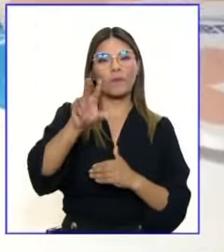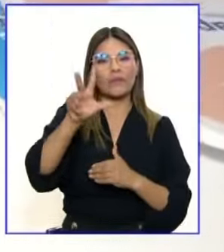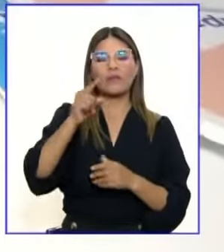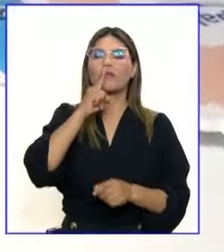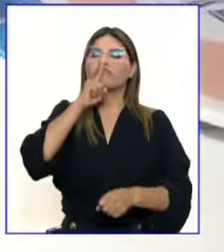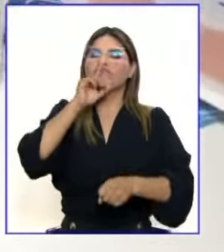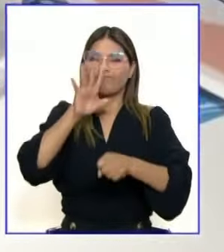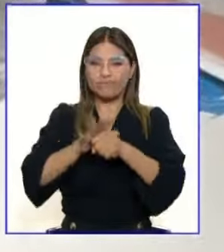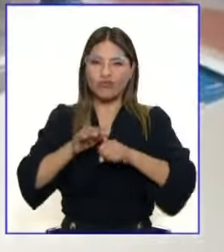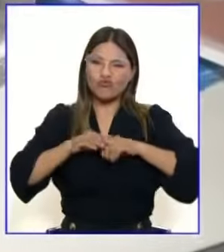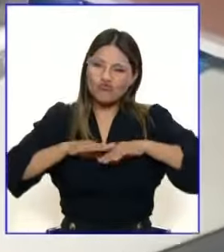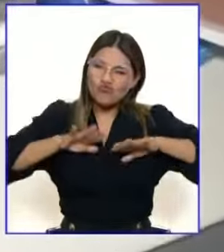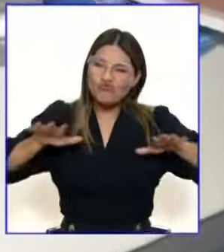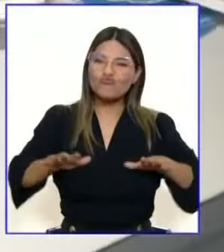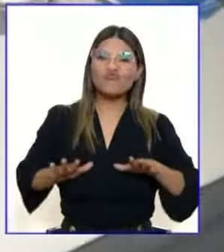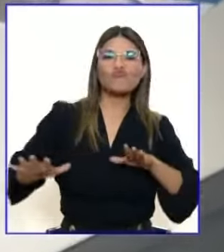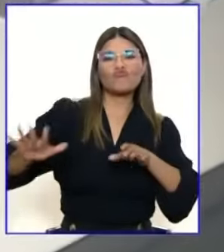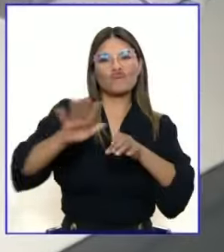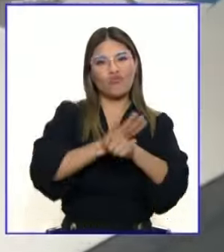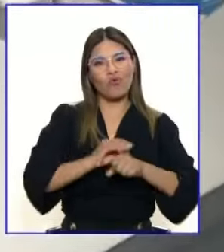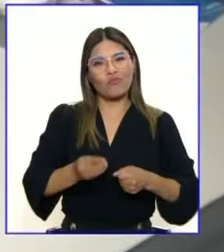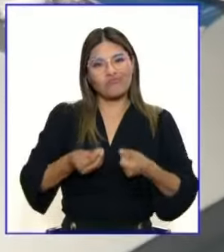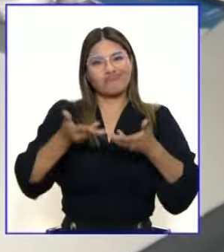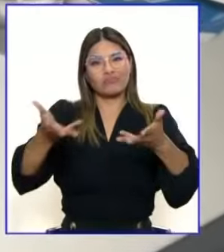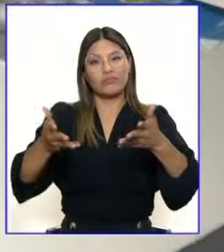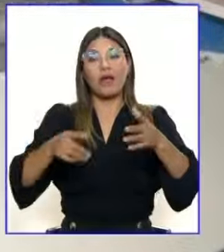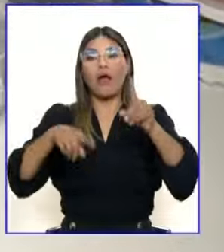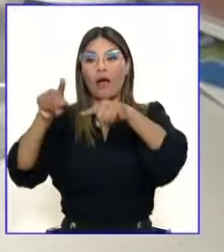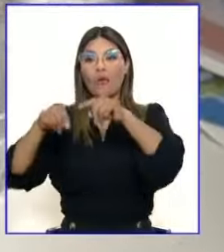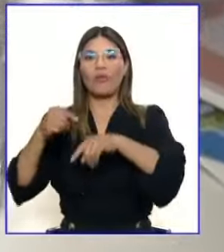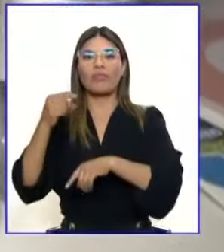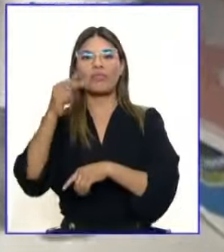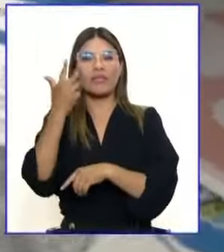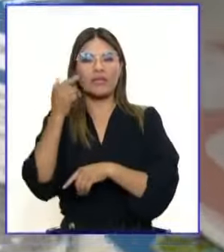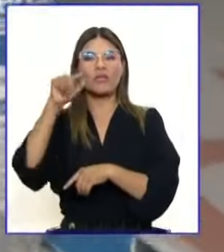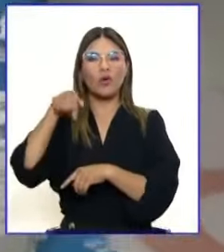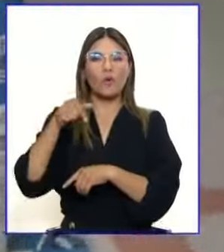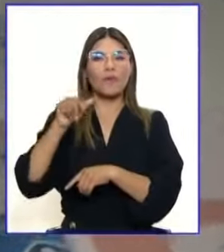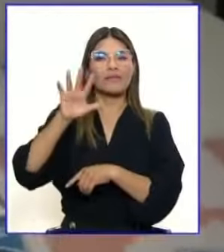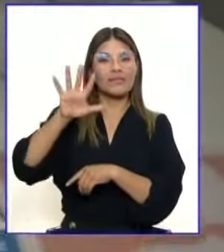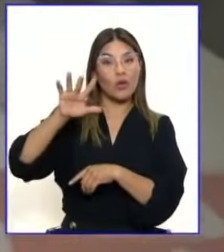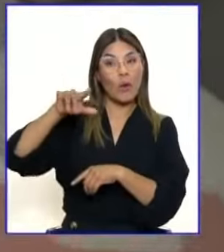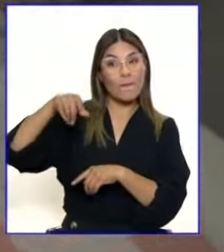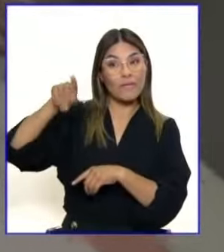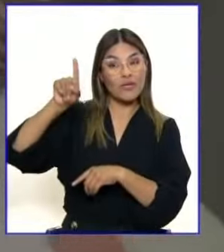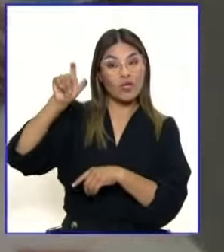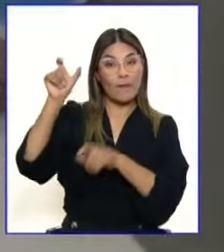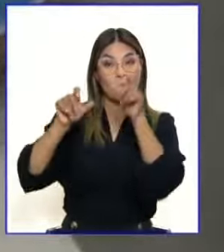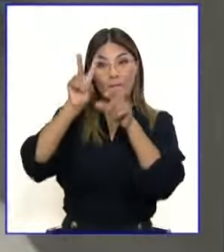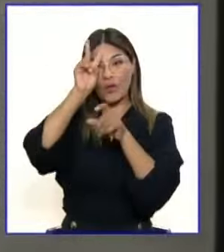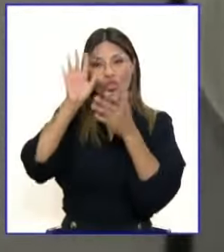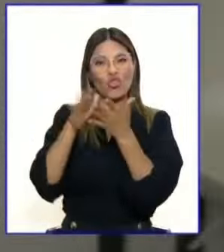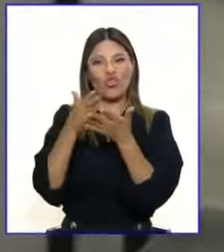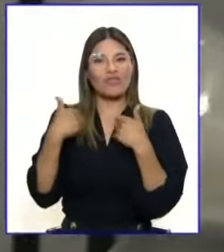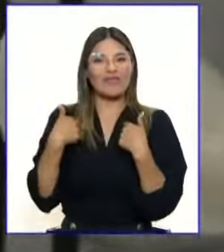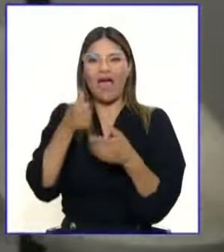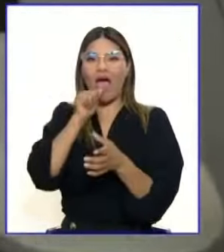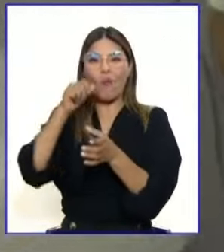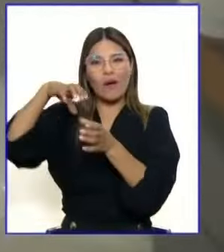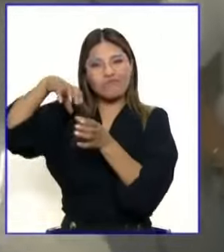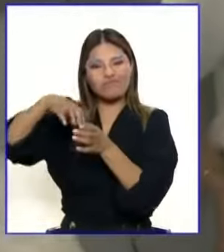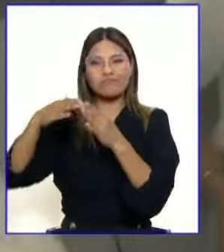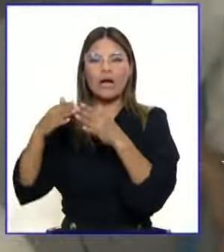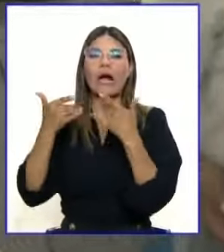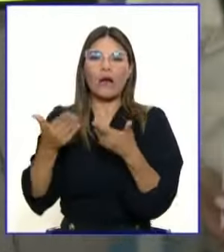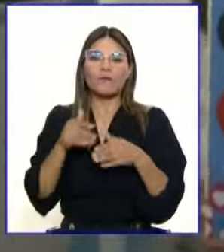de ser un aporte para todo nuestro país. Sabemos que hay casi 13,5 millones de ciudadanos de peruanos que no cuentan con agua. Así